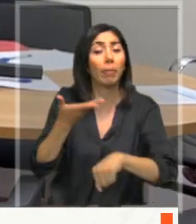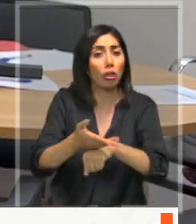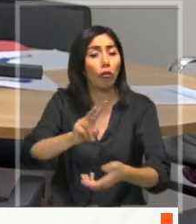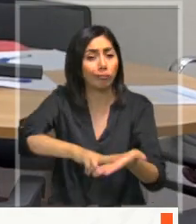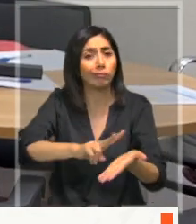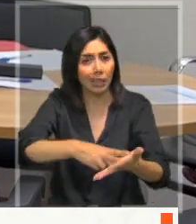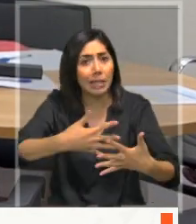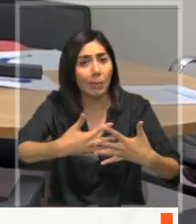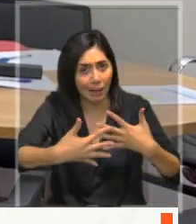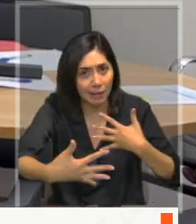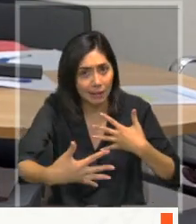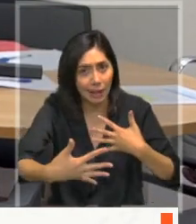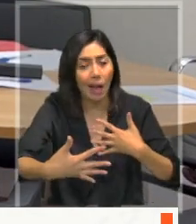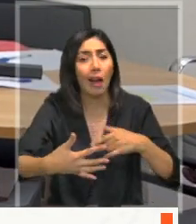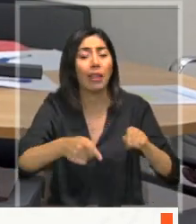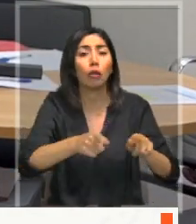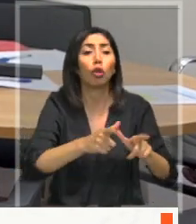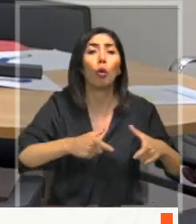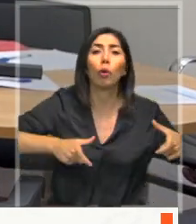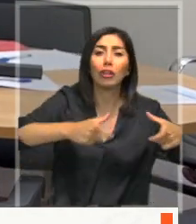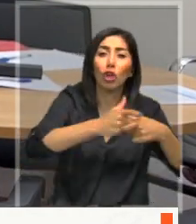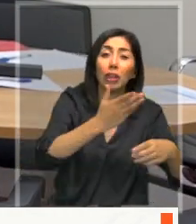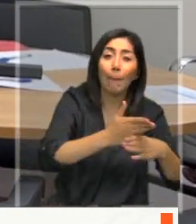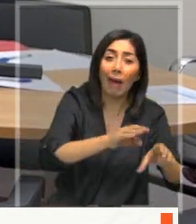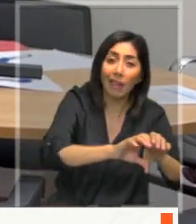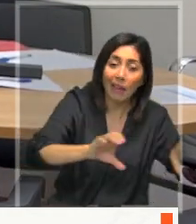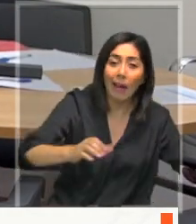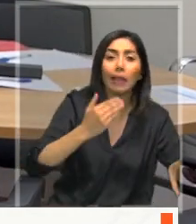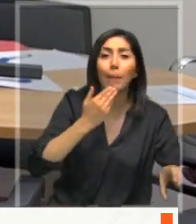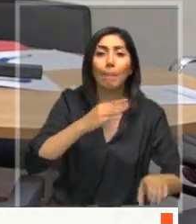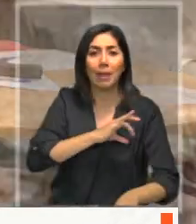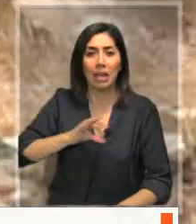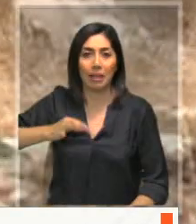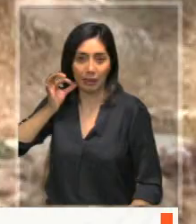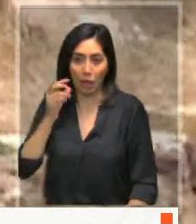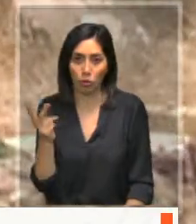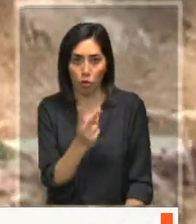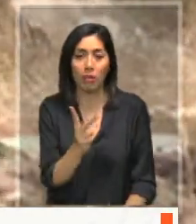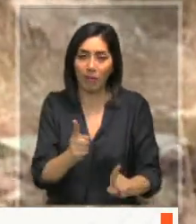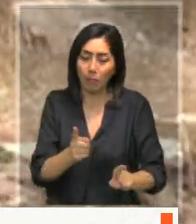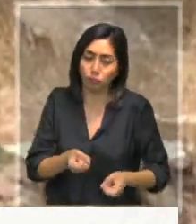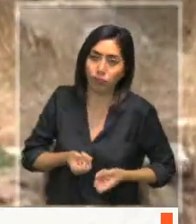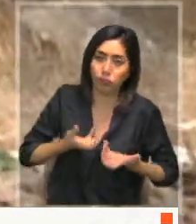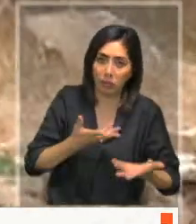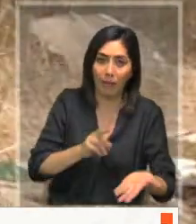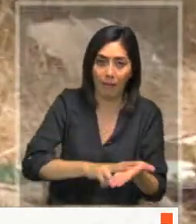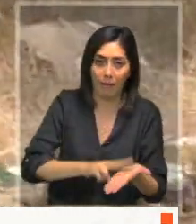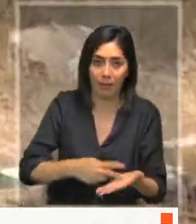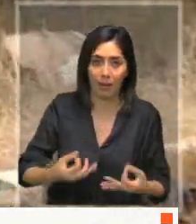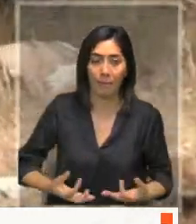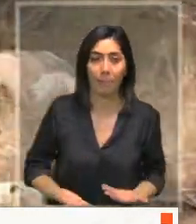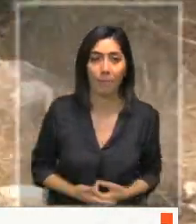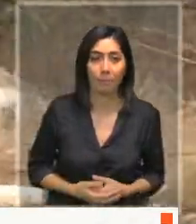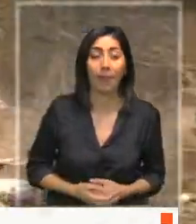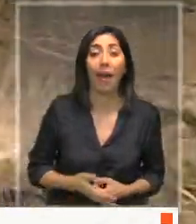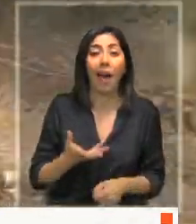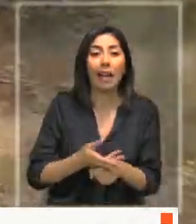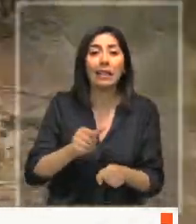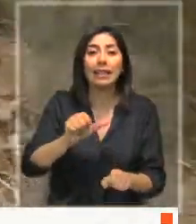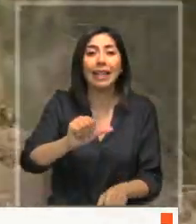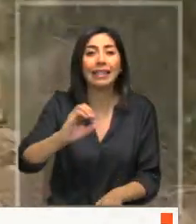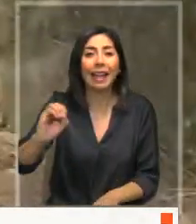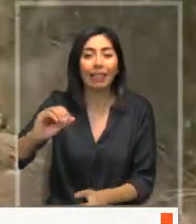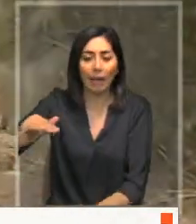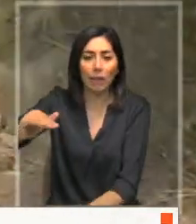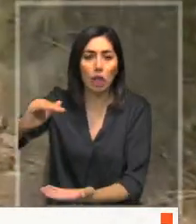de la ministra Toá, en términos de esos porcentajes que están hoy y que ellos han dado a conocer. La denuncia de 60 bidones con un líquido desconocido